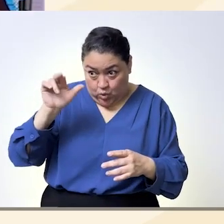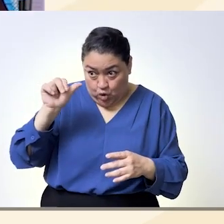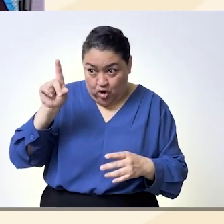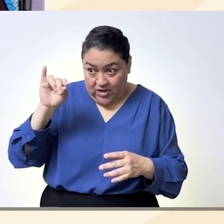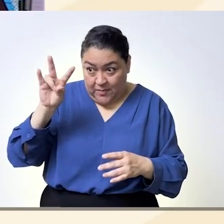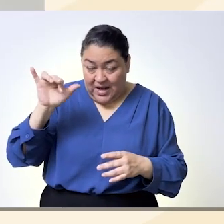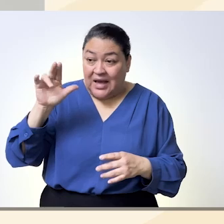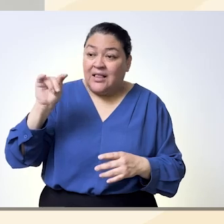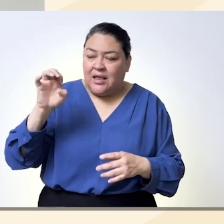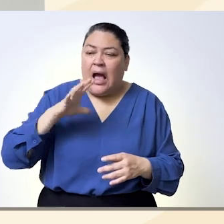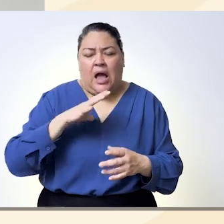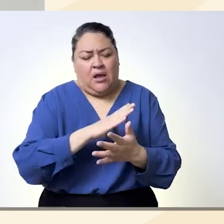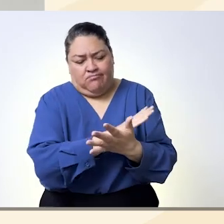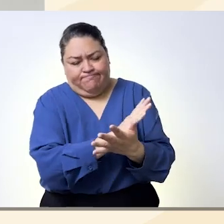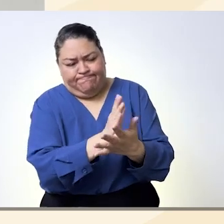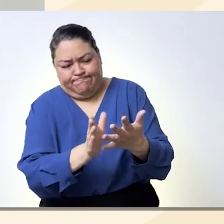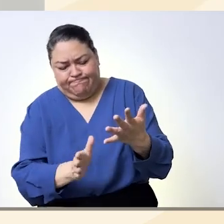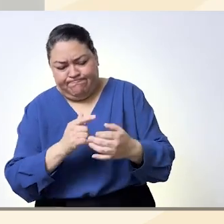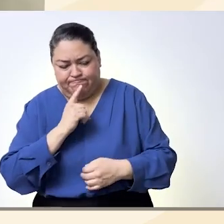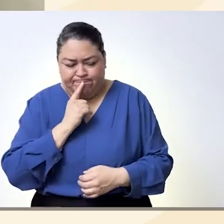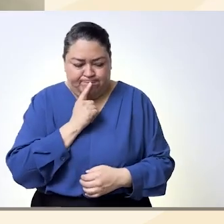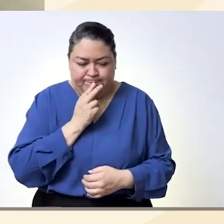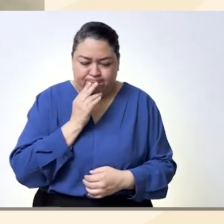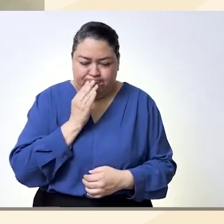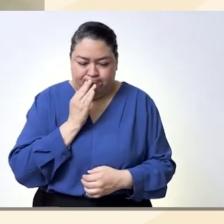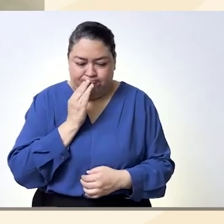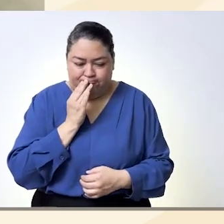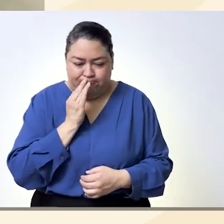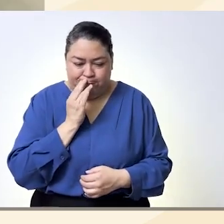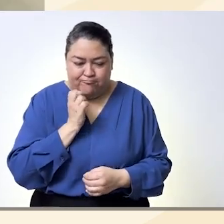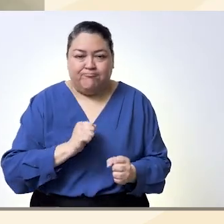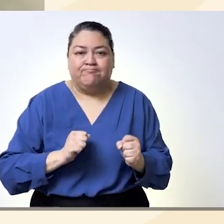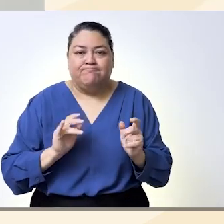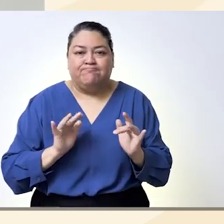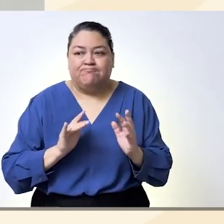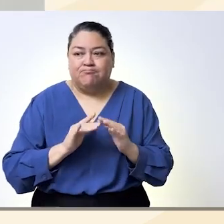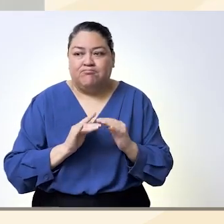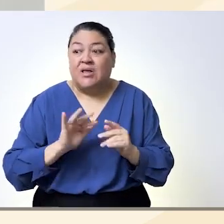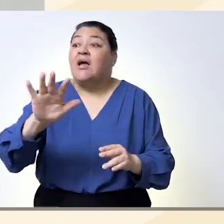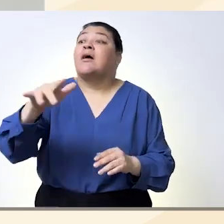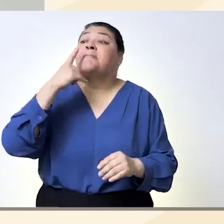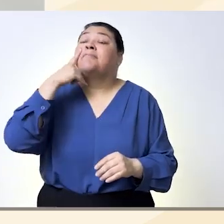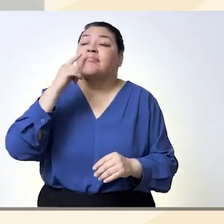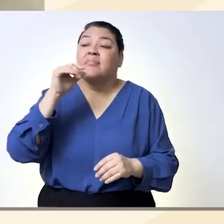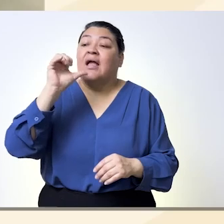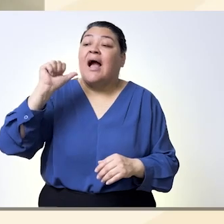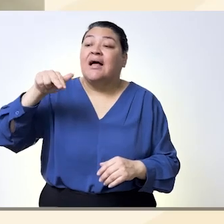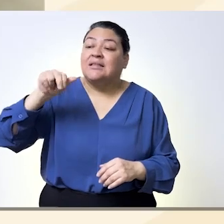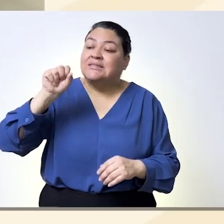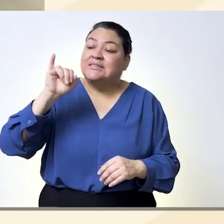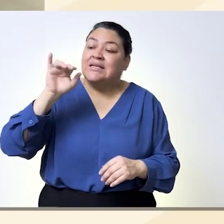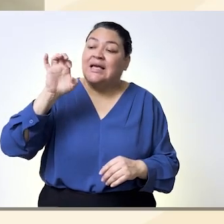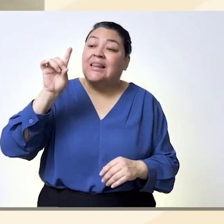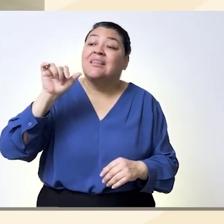Ujú. En este popurrí. Ansiedad. Ujú. Creo que